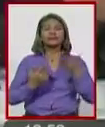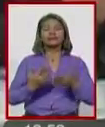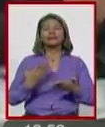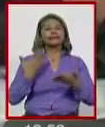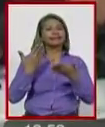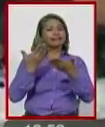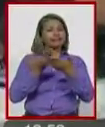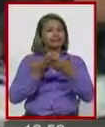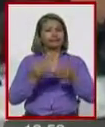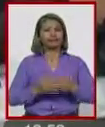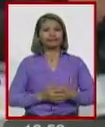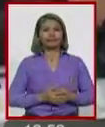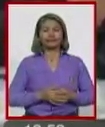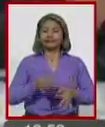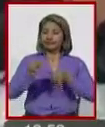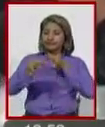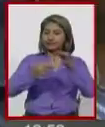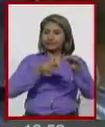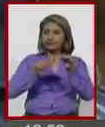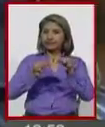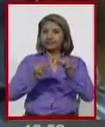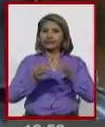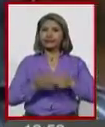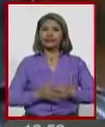esa instancia. ¿Se socializará?